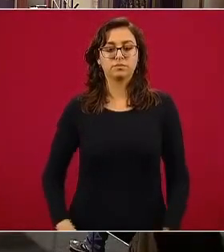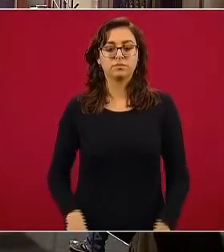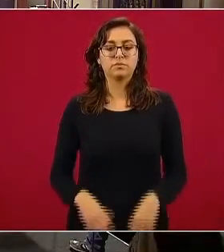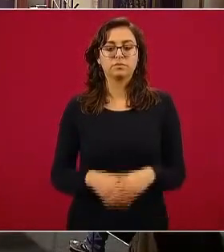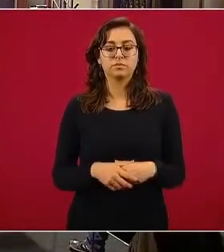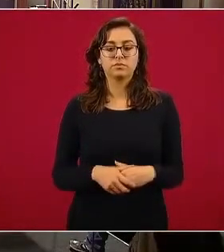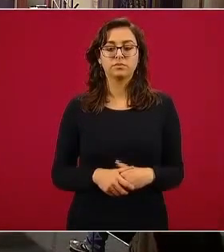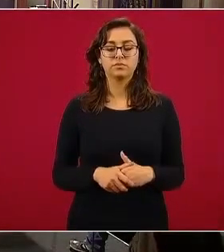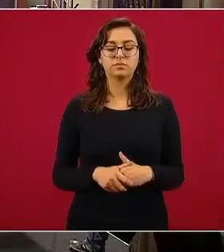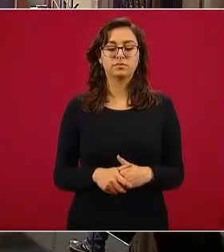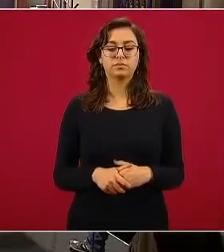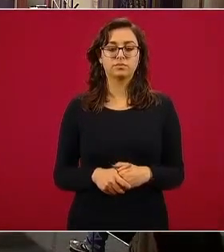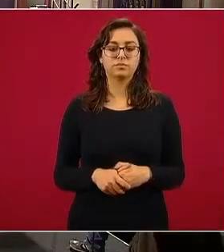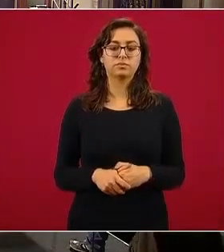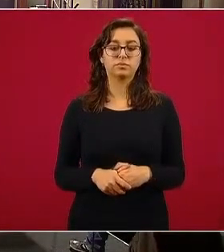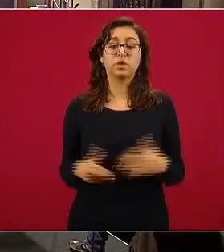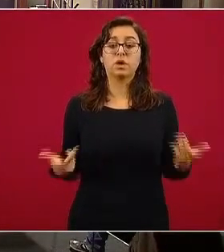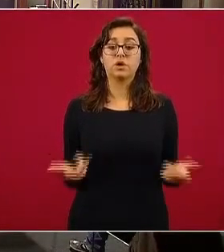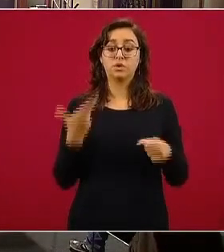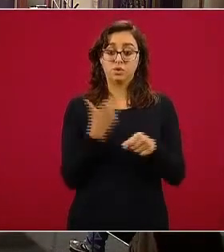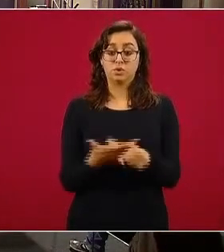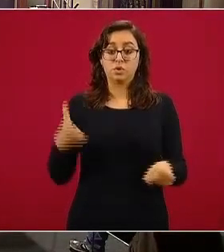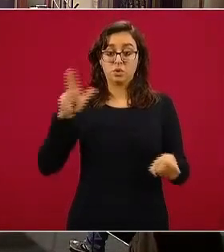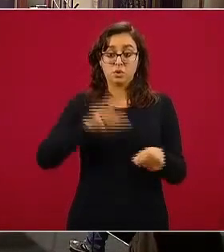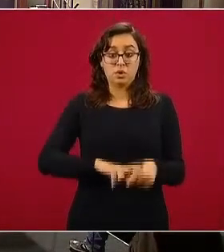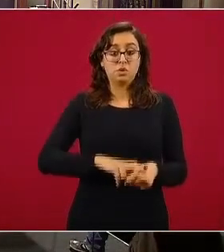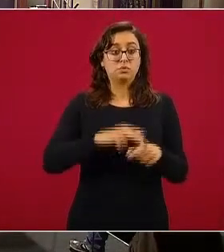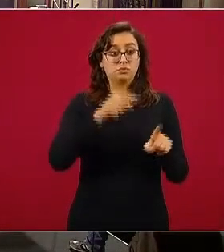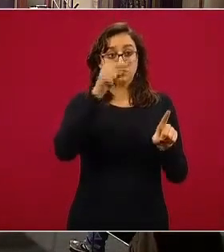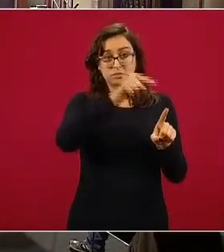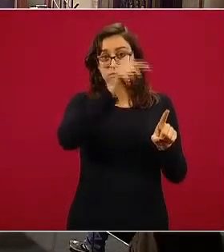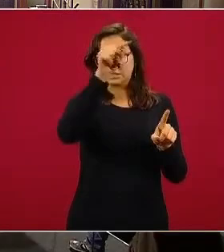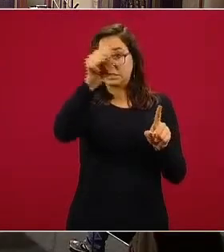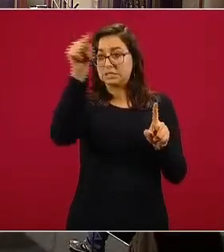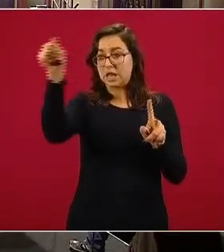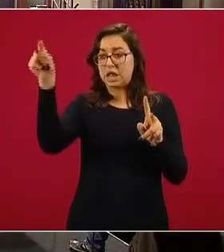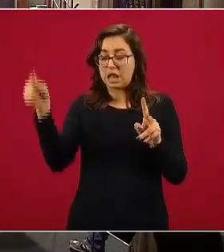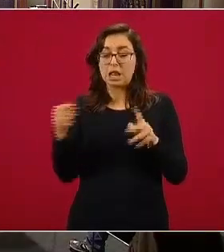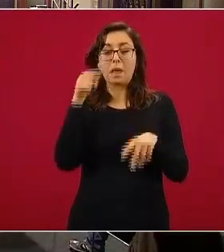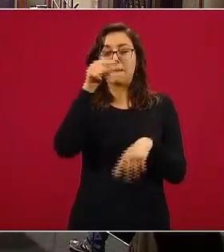la parte de concentrar las capacidades hospitalarias en aquellas unidades que tengan mayor